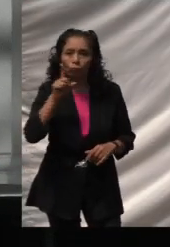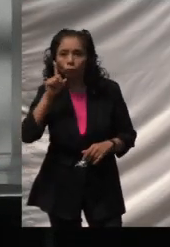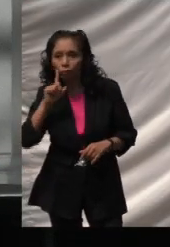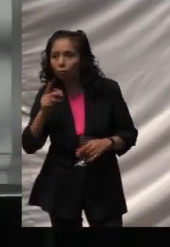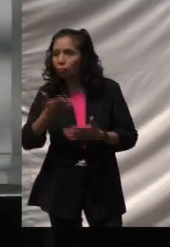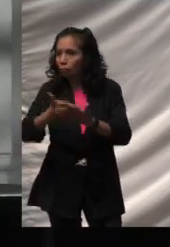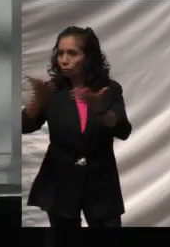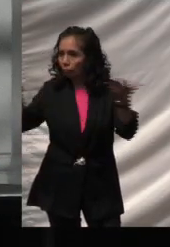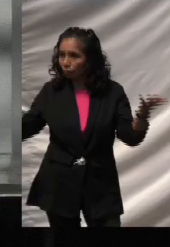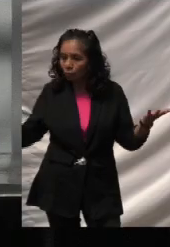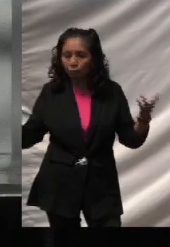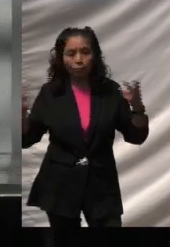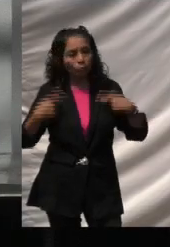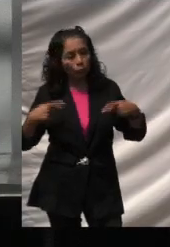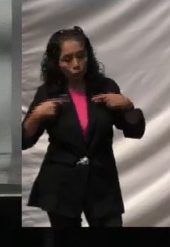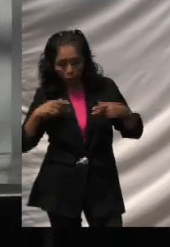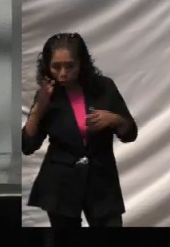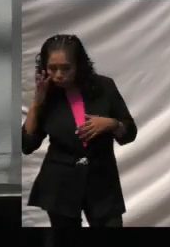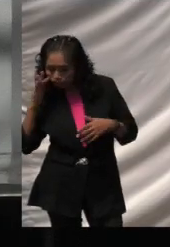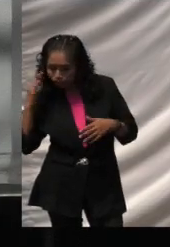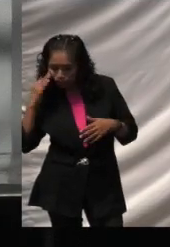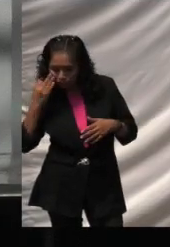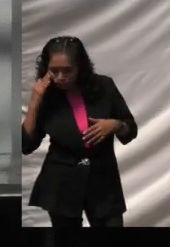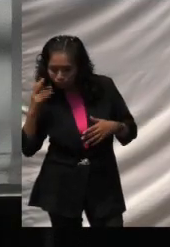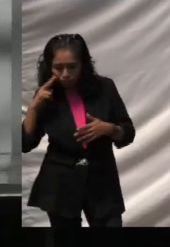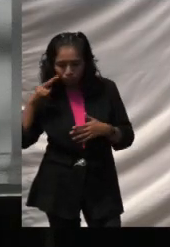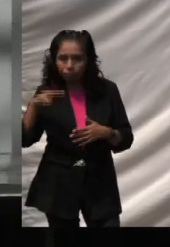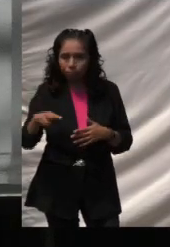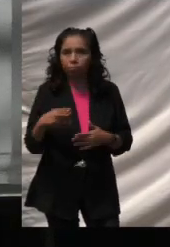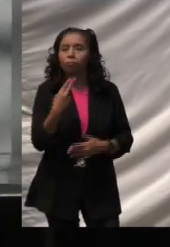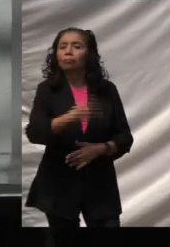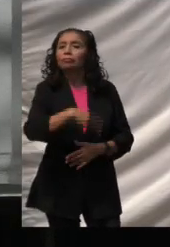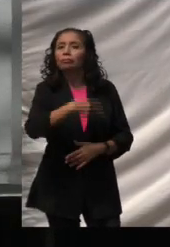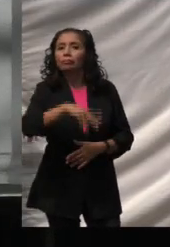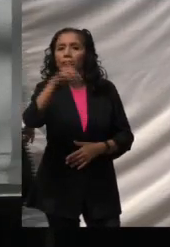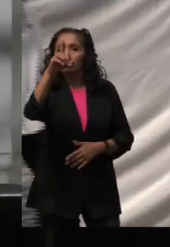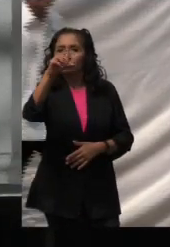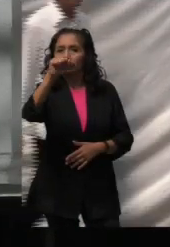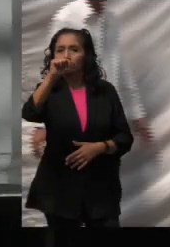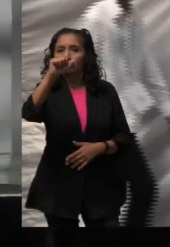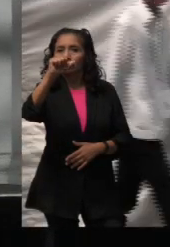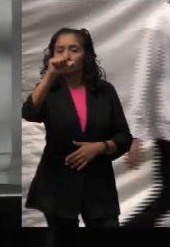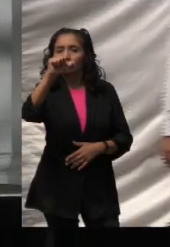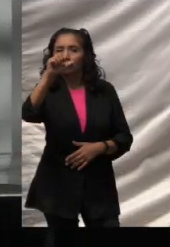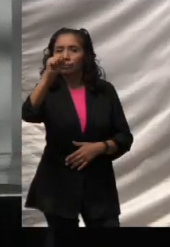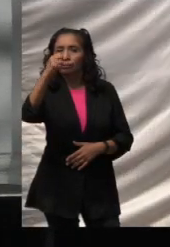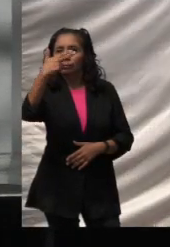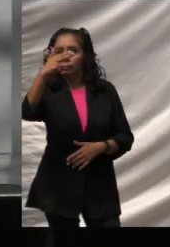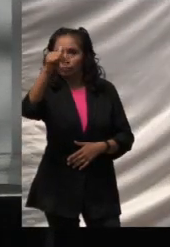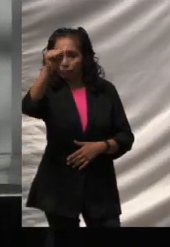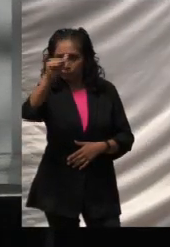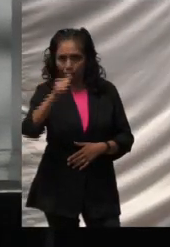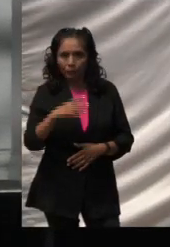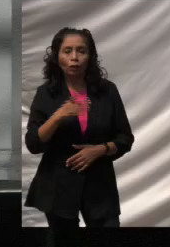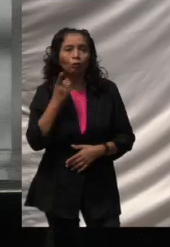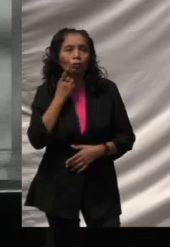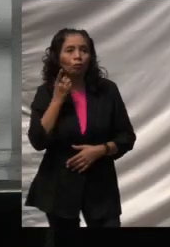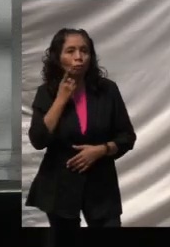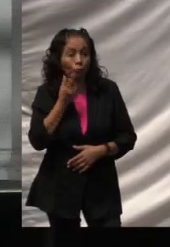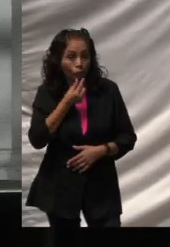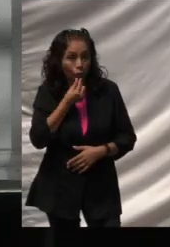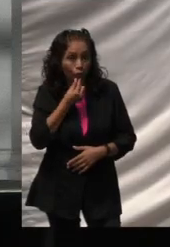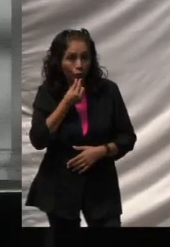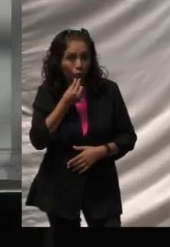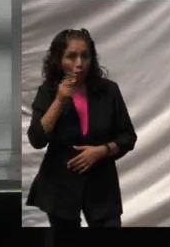las personas que nos siguen a través de las redes sociales. Mi nombre es Dasha Montserrat Flores Domínguez y soy diputada infantil